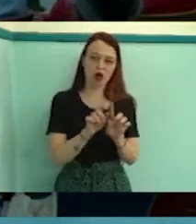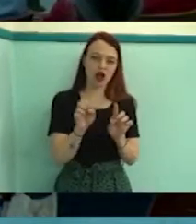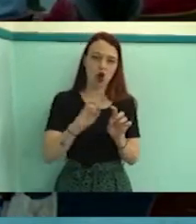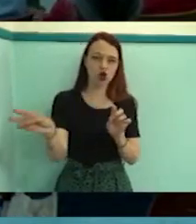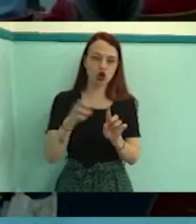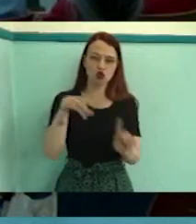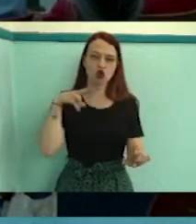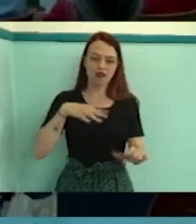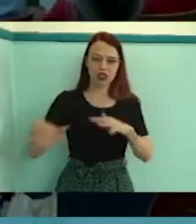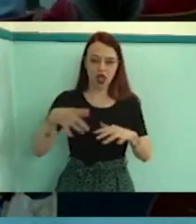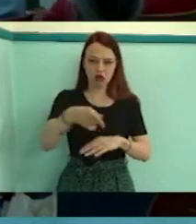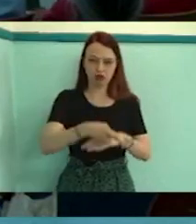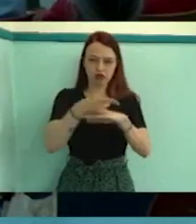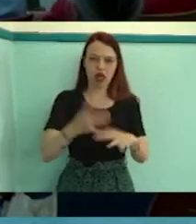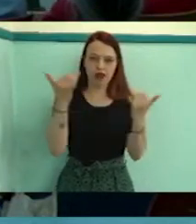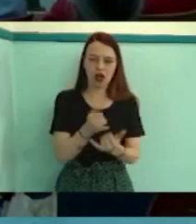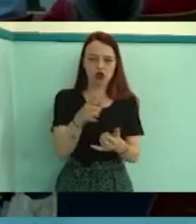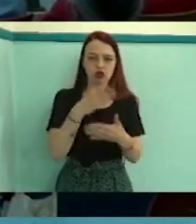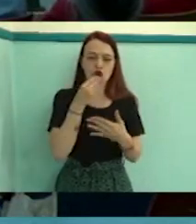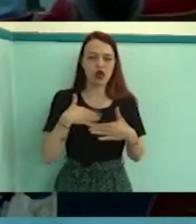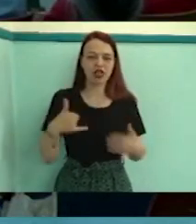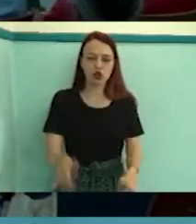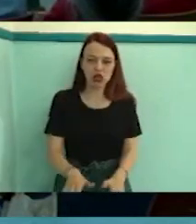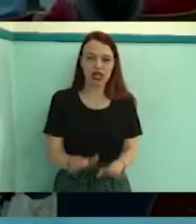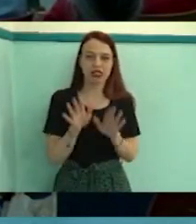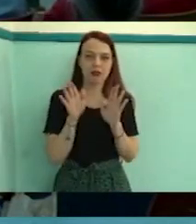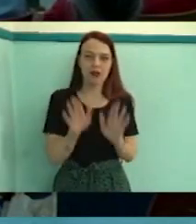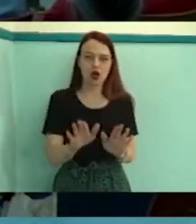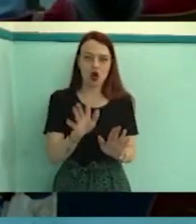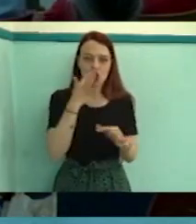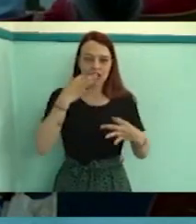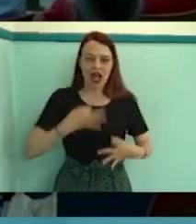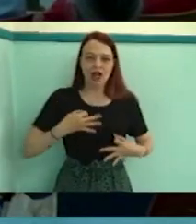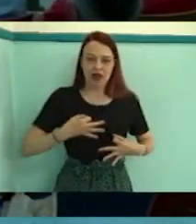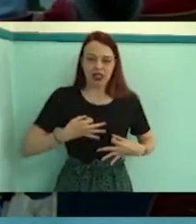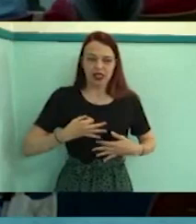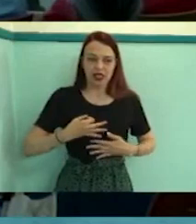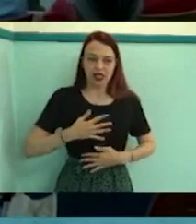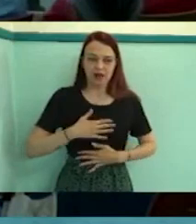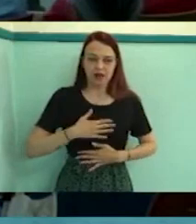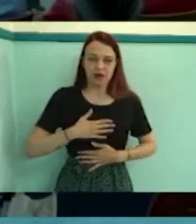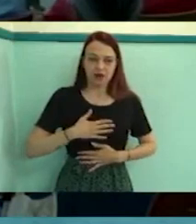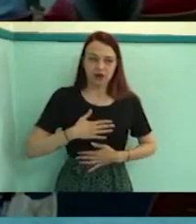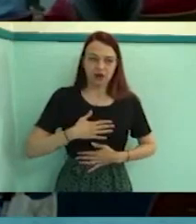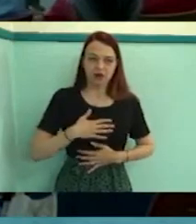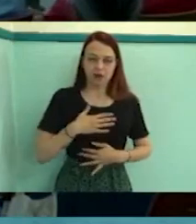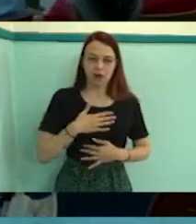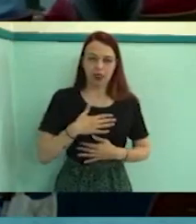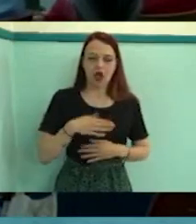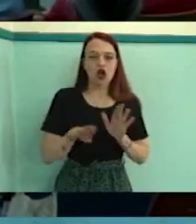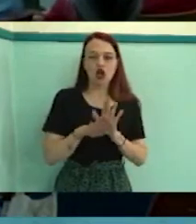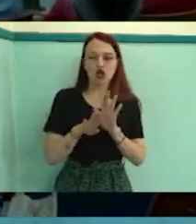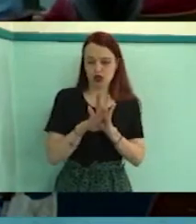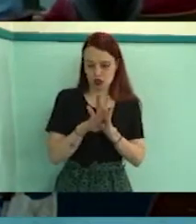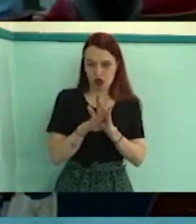vista en el sentido de come lo que quieras tal No sé cuánto pero realmente es decir siguen habiendo restricciones no por